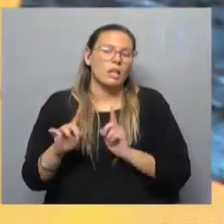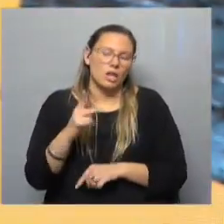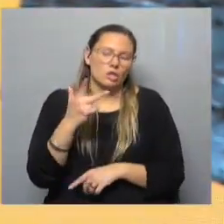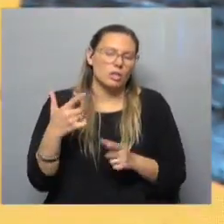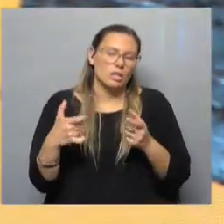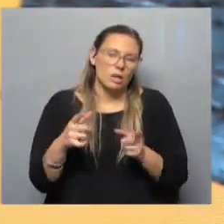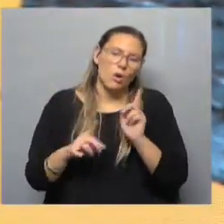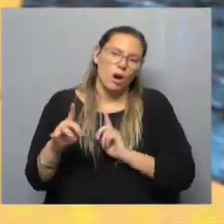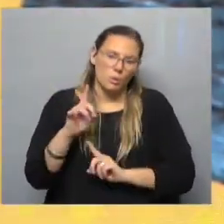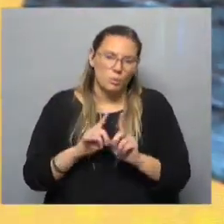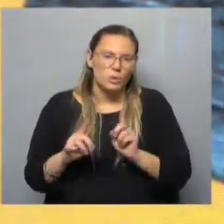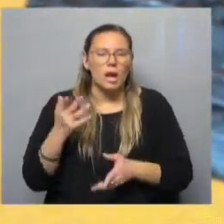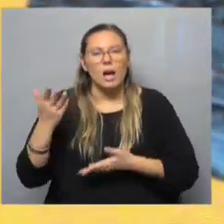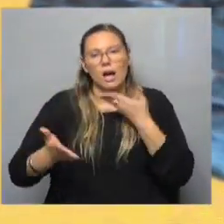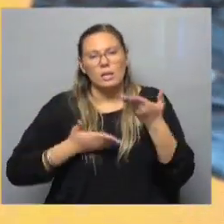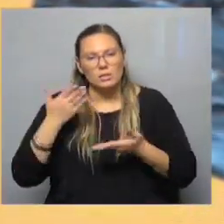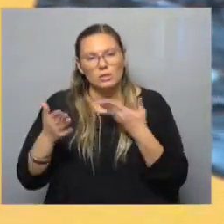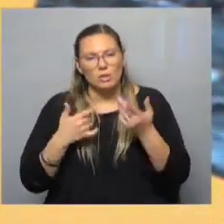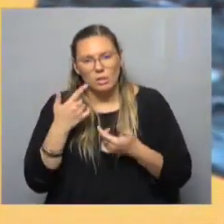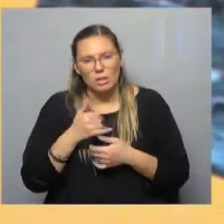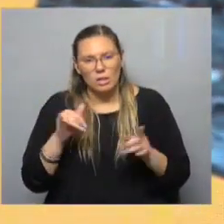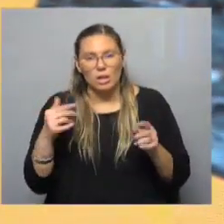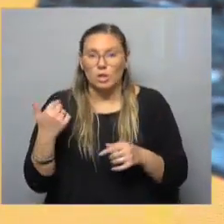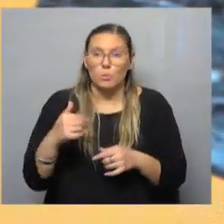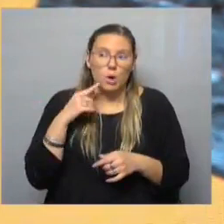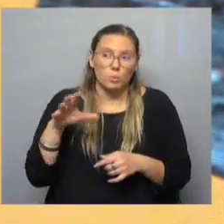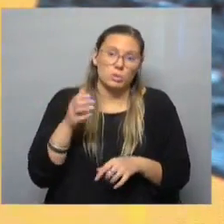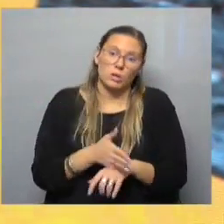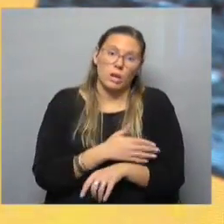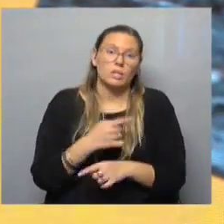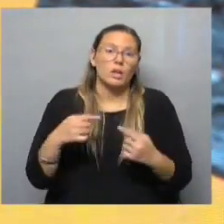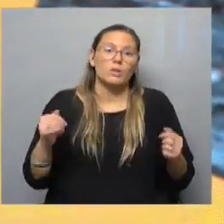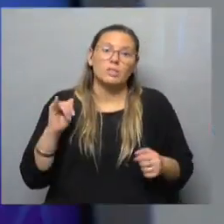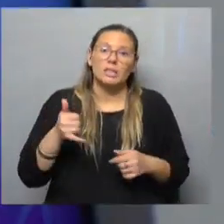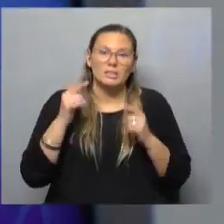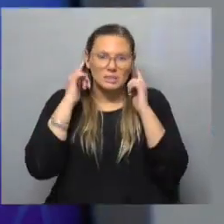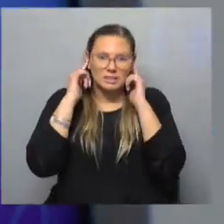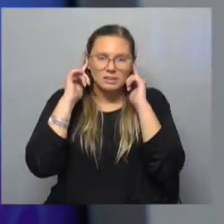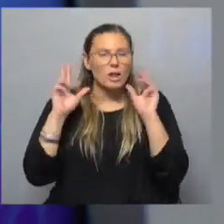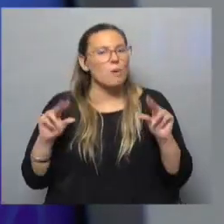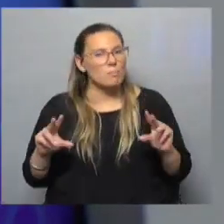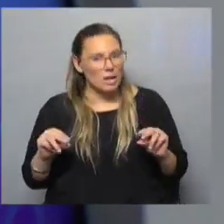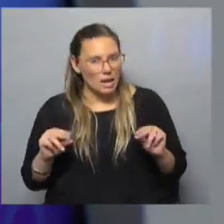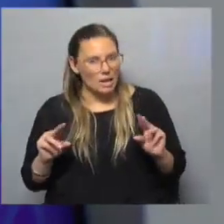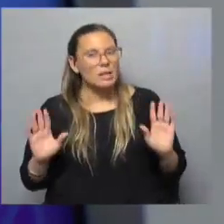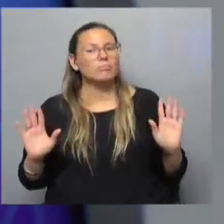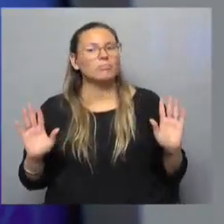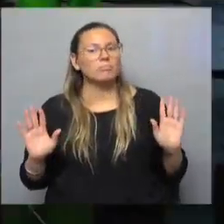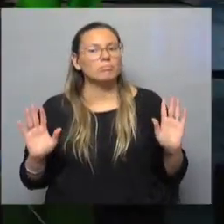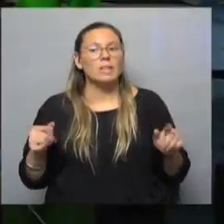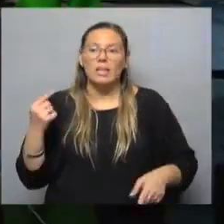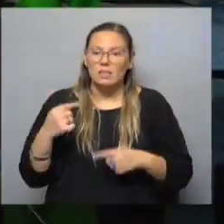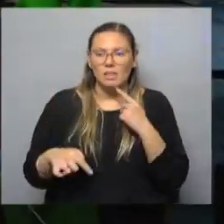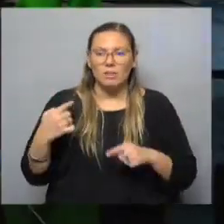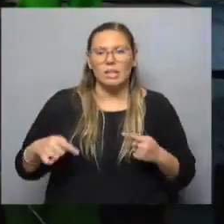discos, hay temas que van a aparecer que no están en ningún disco, van a haber cositas, sí. Ah, opa, o sea que también hay... De todo.